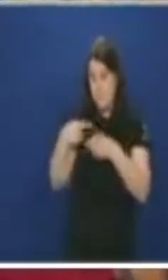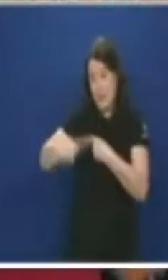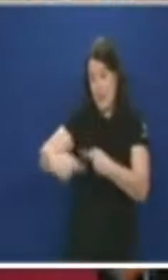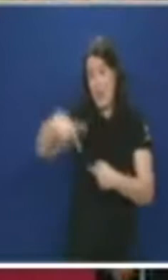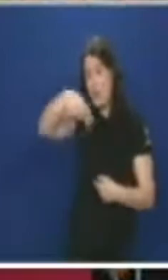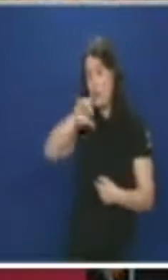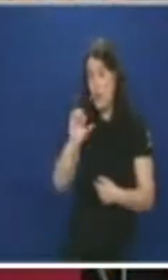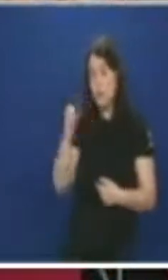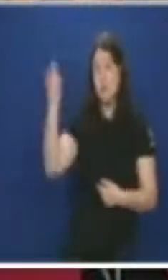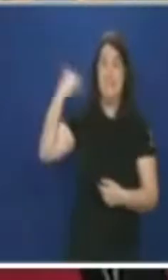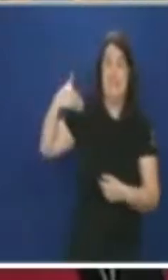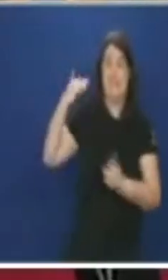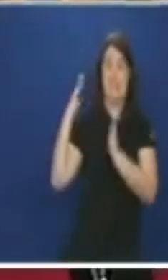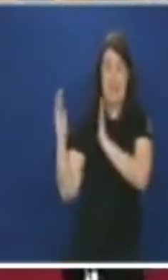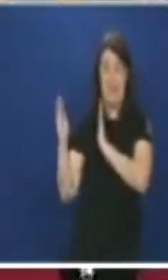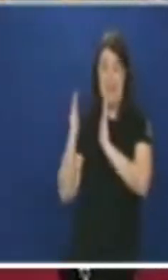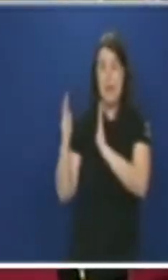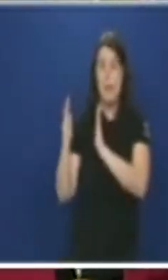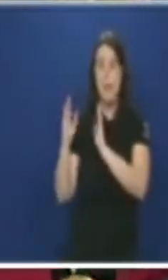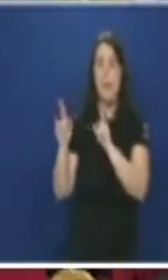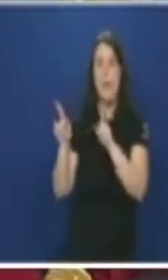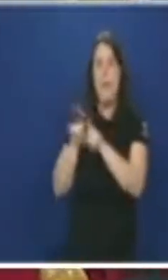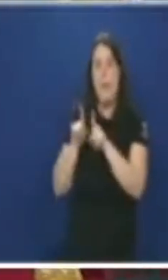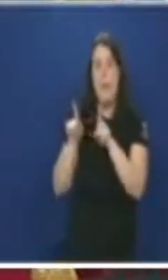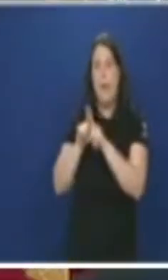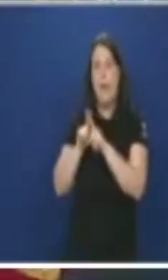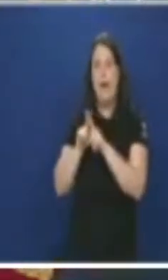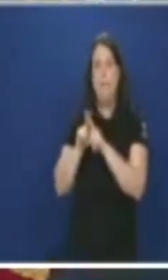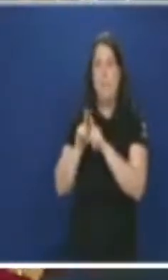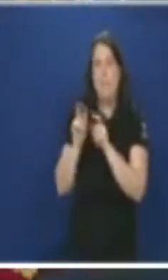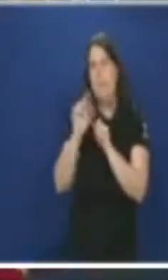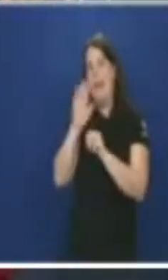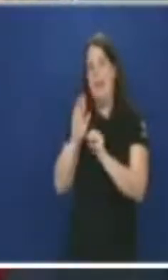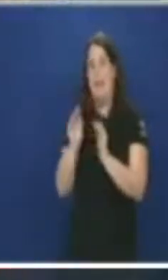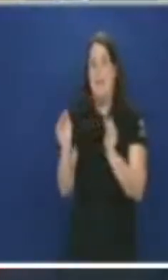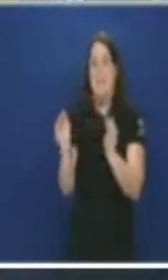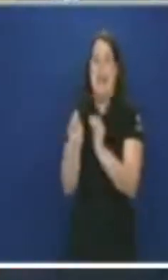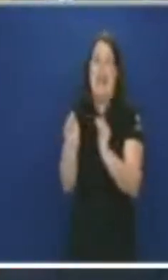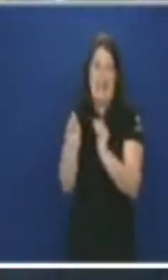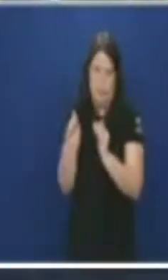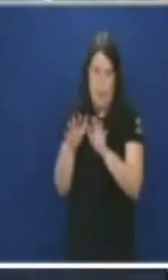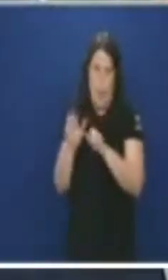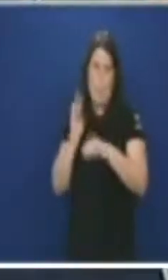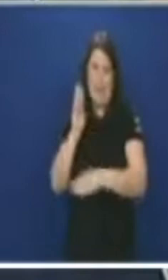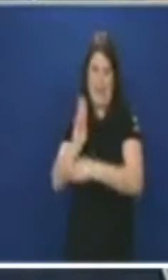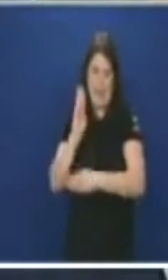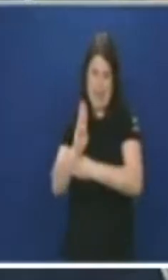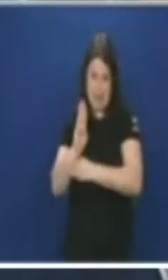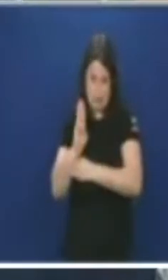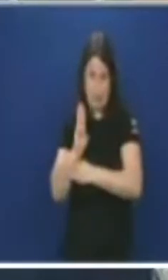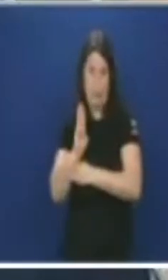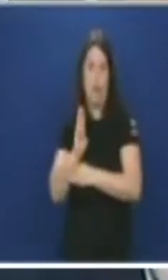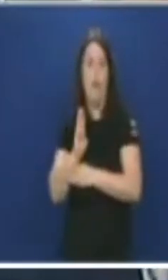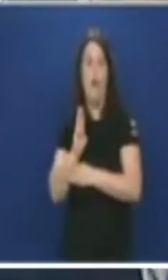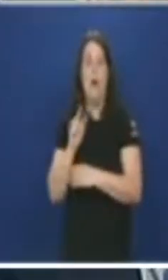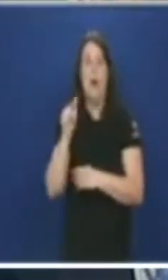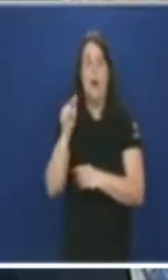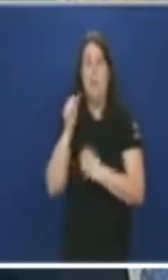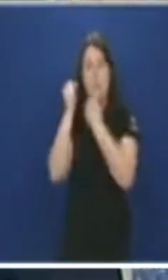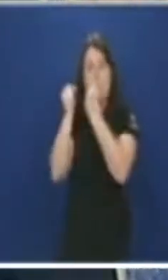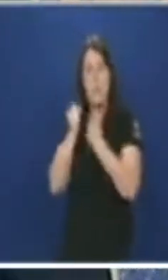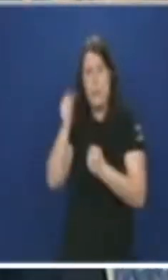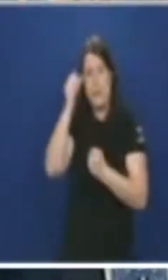entón como un incipiente parlamento, no que o máis requintado da intelectualidade